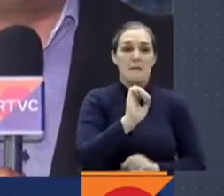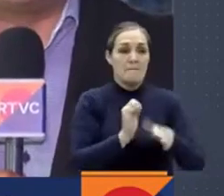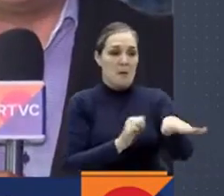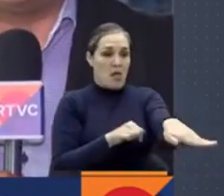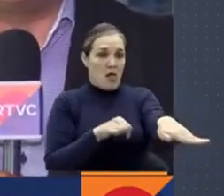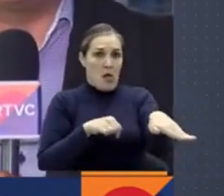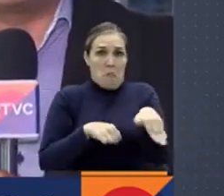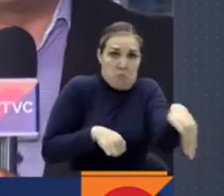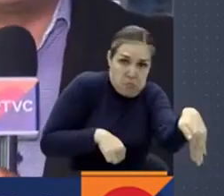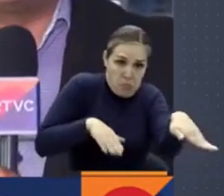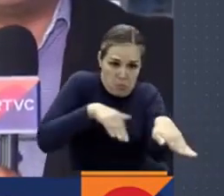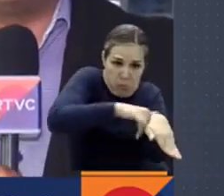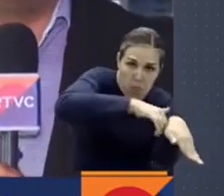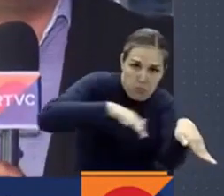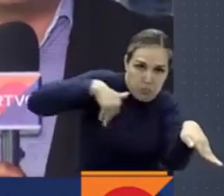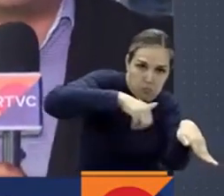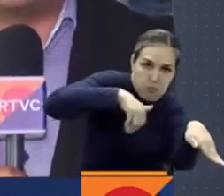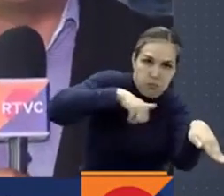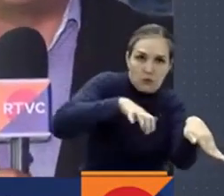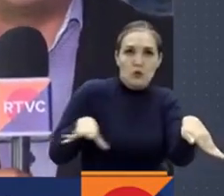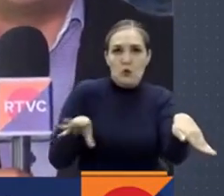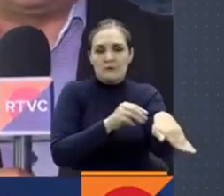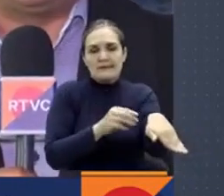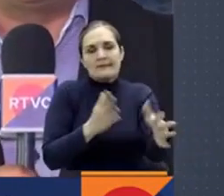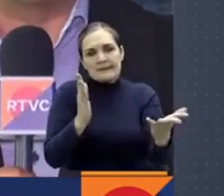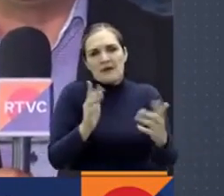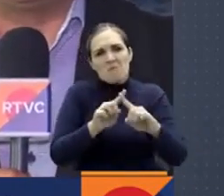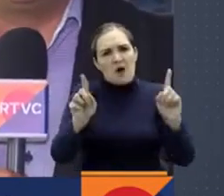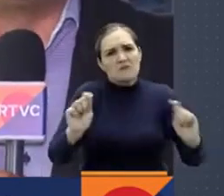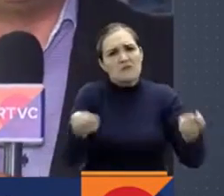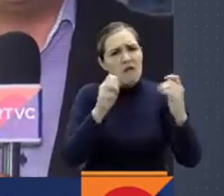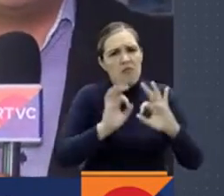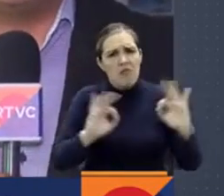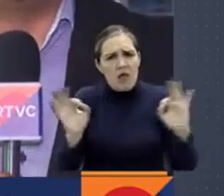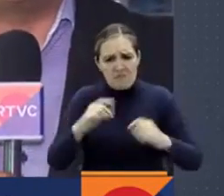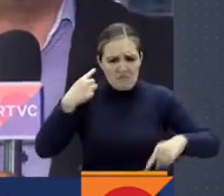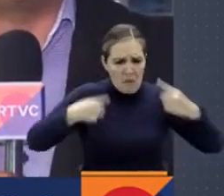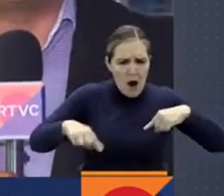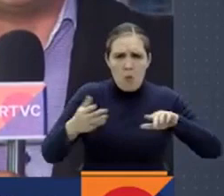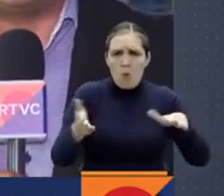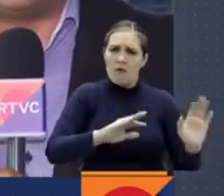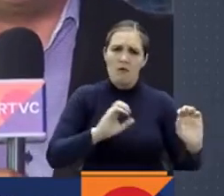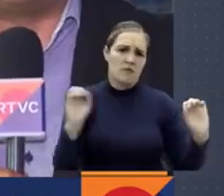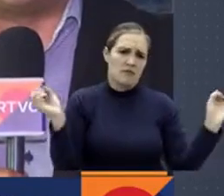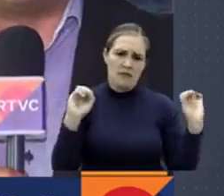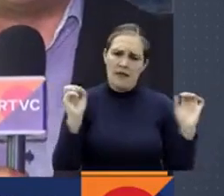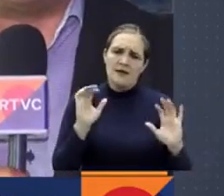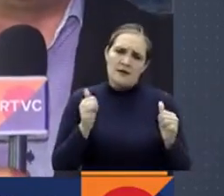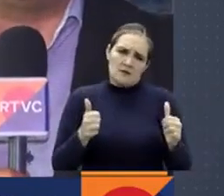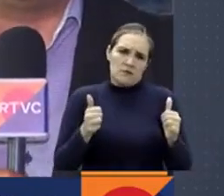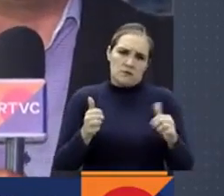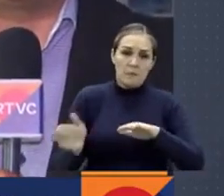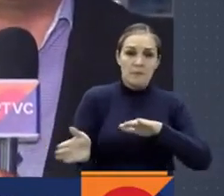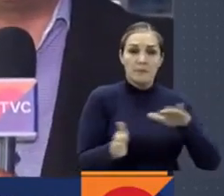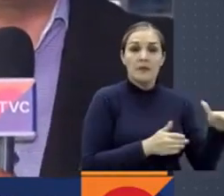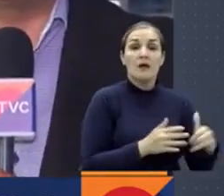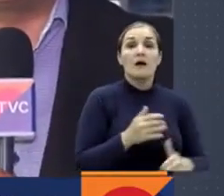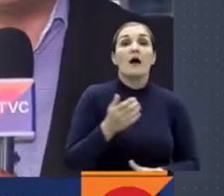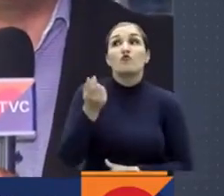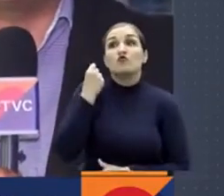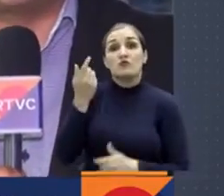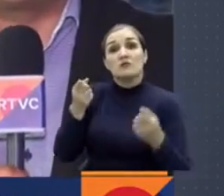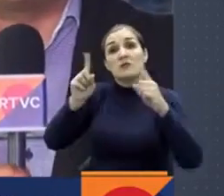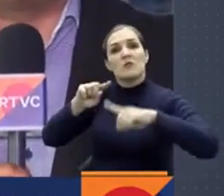frenó abruptamente y los demás colisionaron, pero reiteramos por fortuna sin consecuencias que lamentar. Y en las últimas horas también